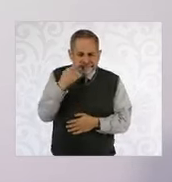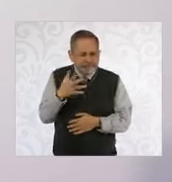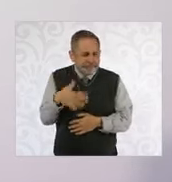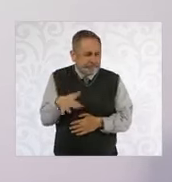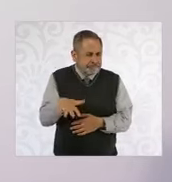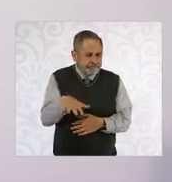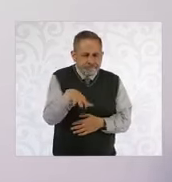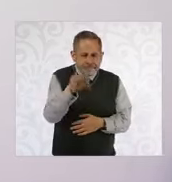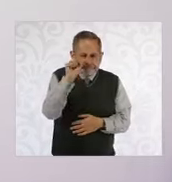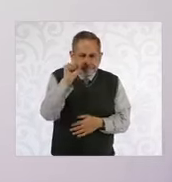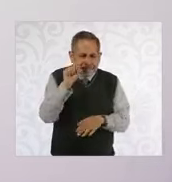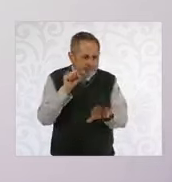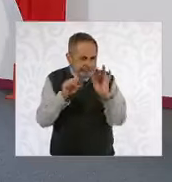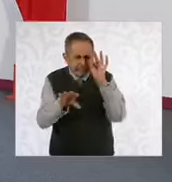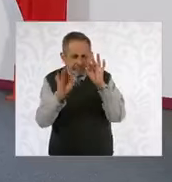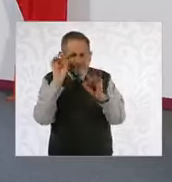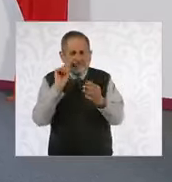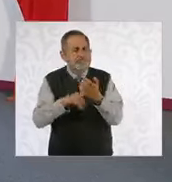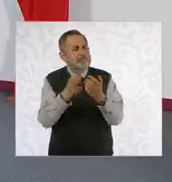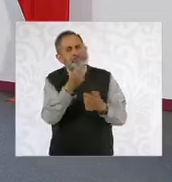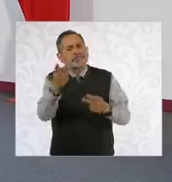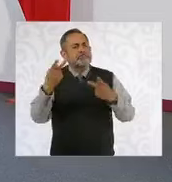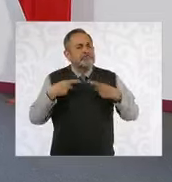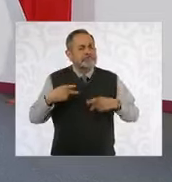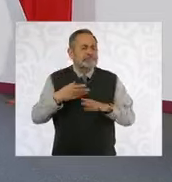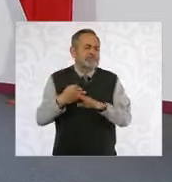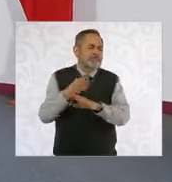las personas